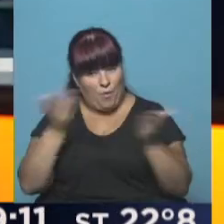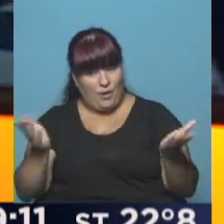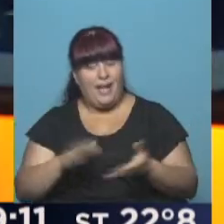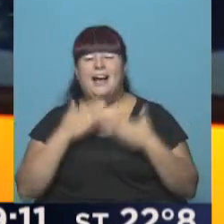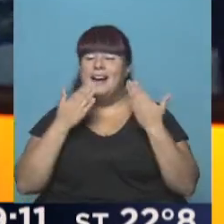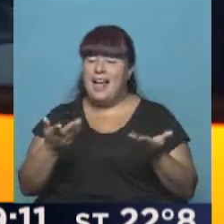pública gracias por el espacio